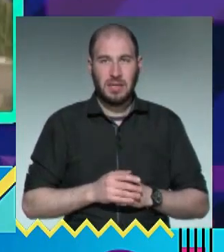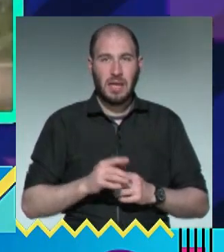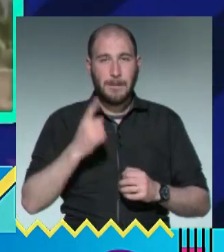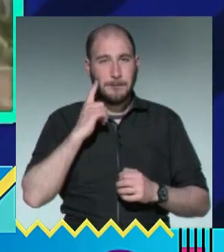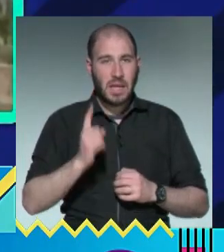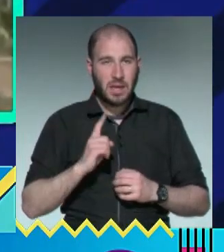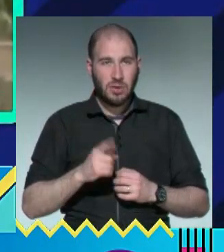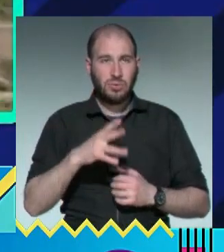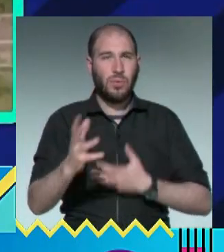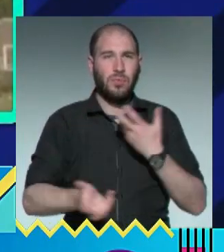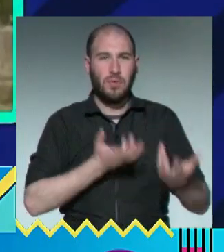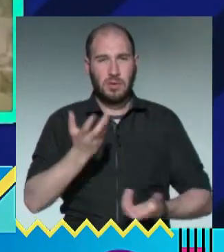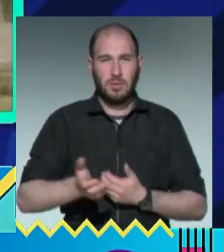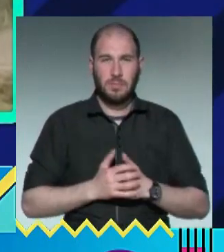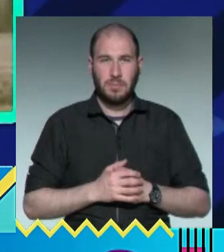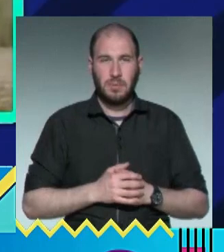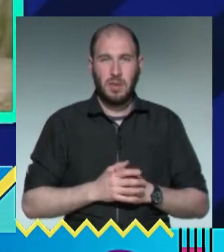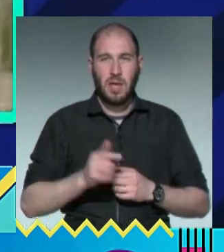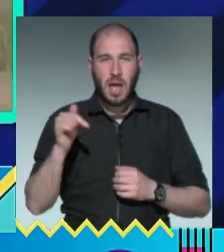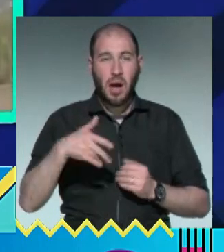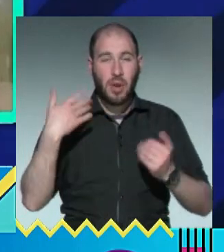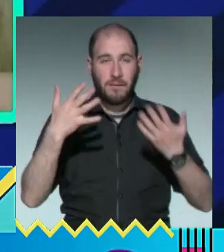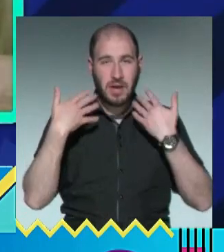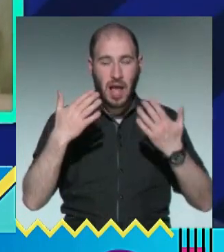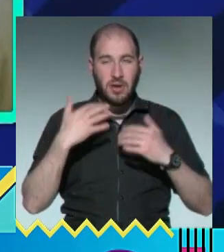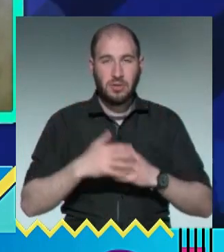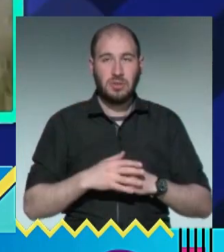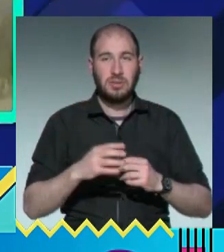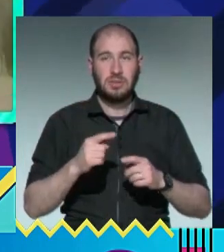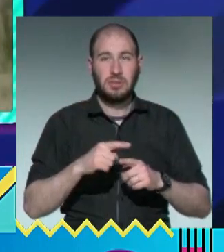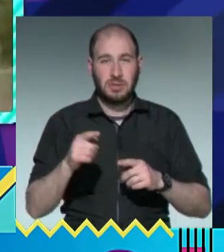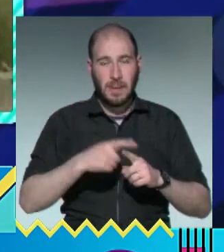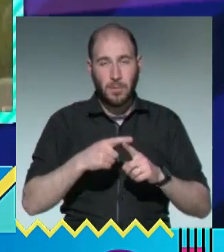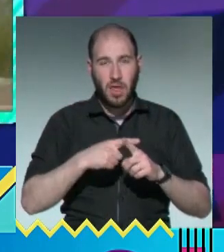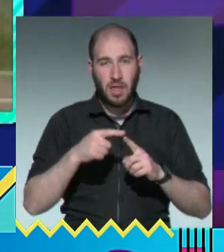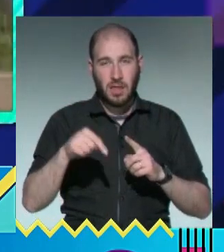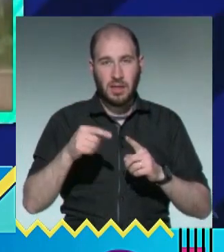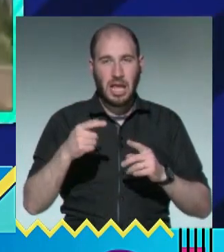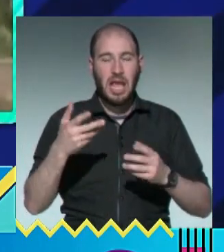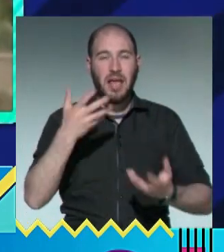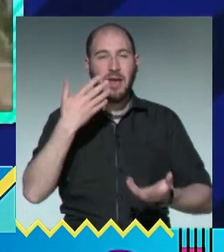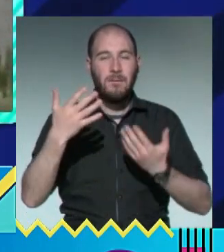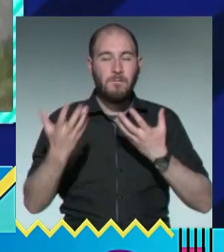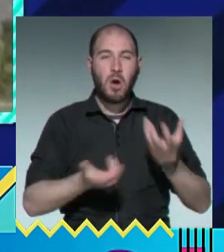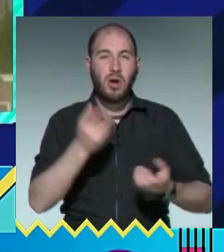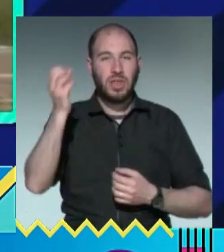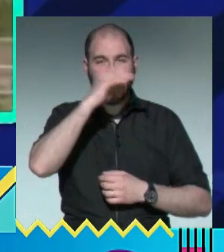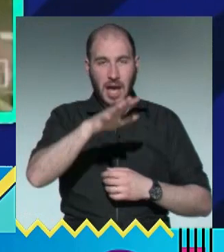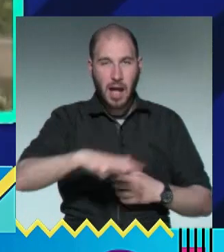peligro de los incendios. Ahora en temporada de verano se viene la temporada alta de lo que son incendios forestales y